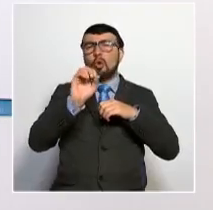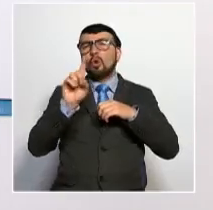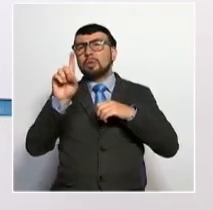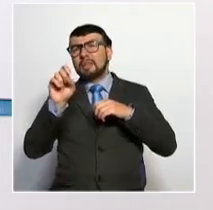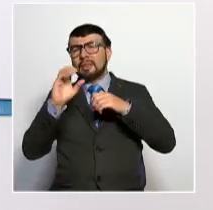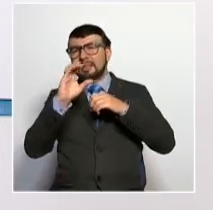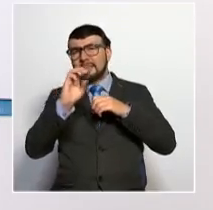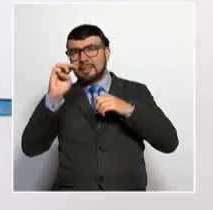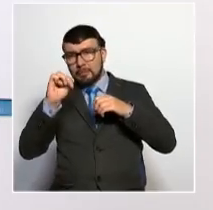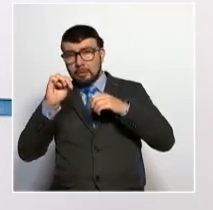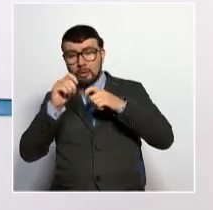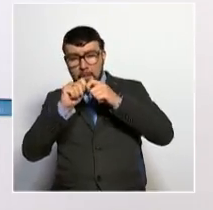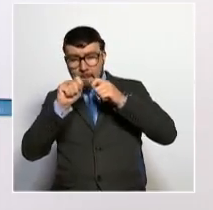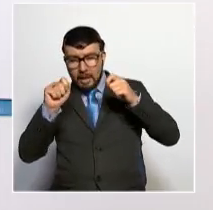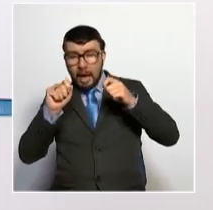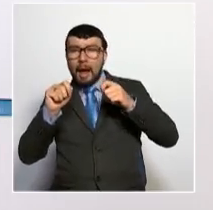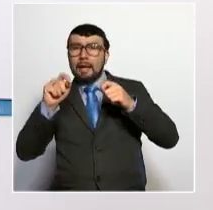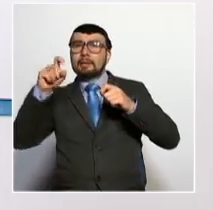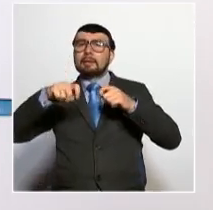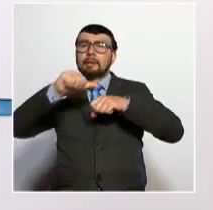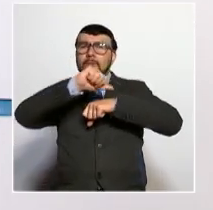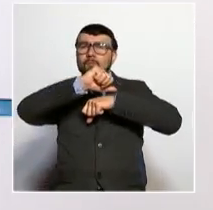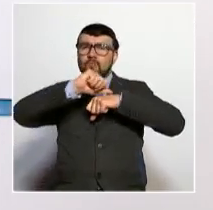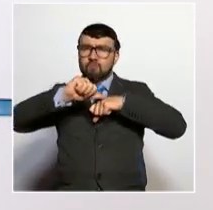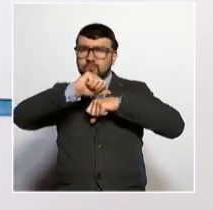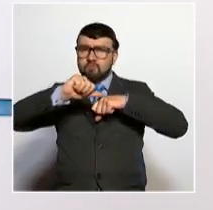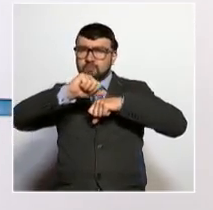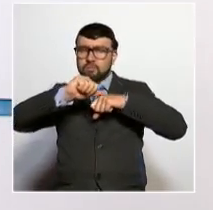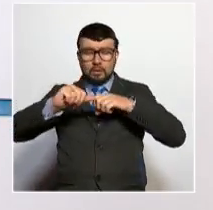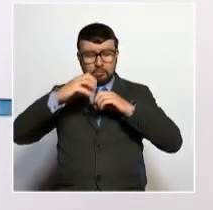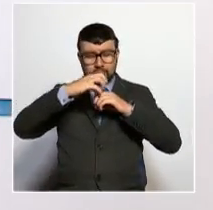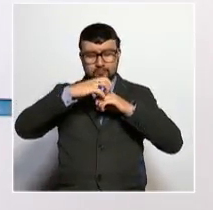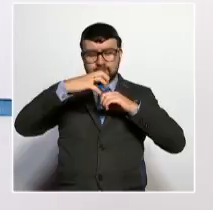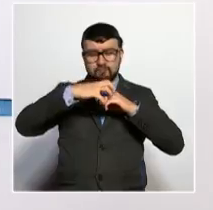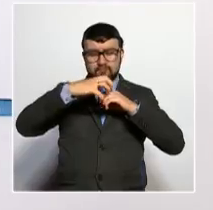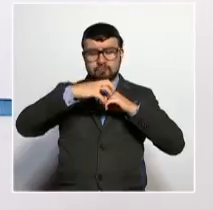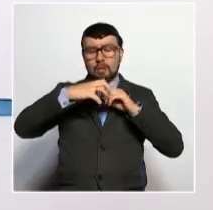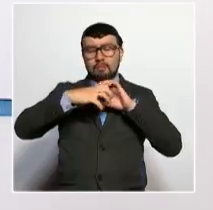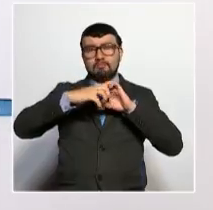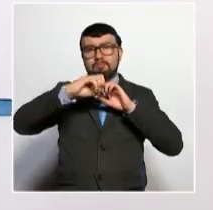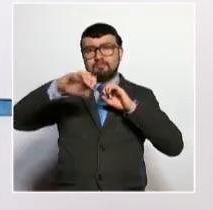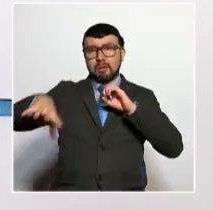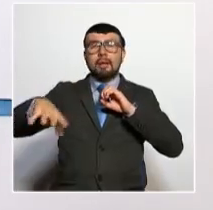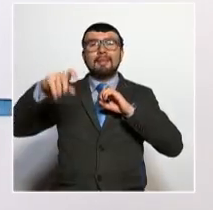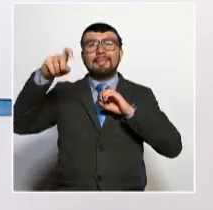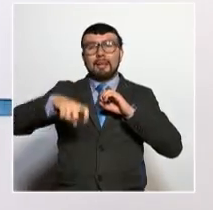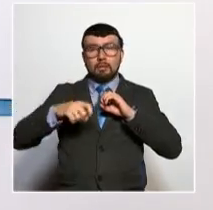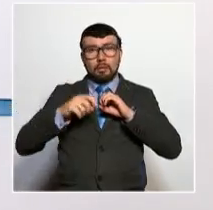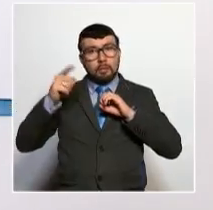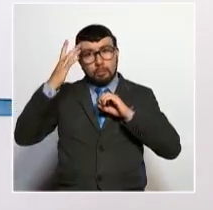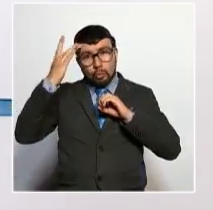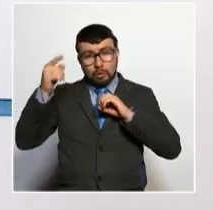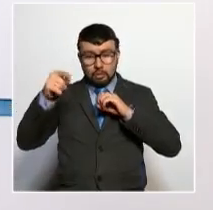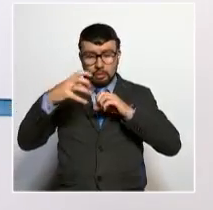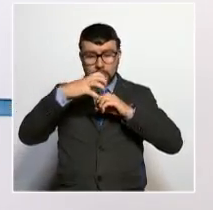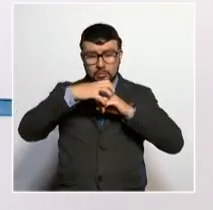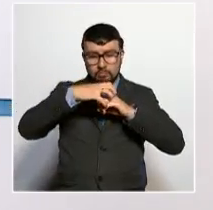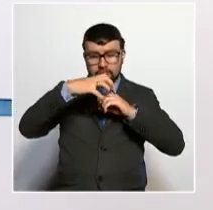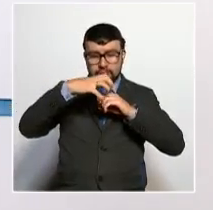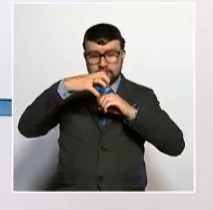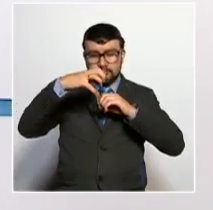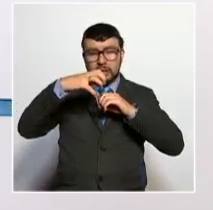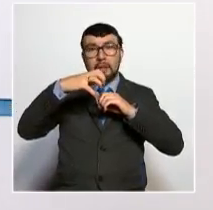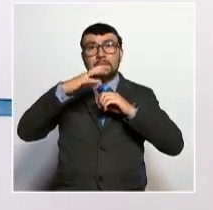centímetros, deben ser de manejo quirúrgico, es decir, sacar el quiste. ¿Por qué? Porque estos quistes tienden a